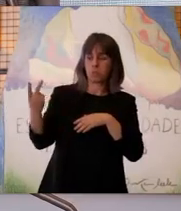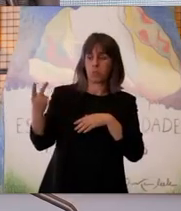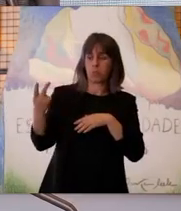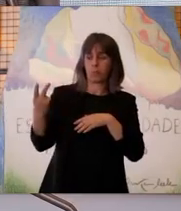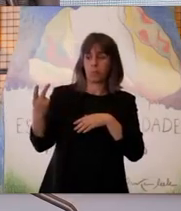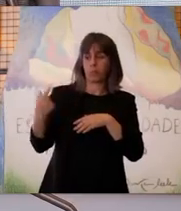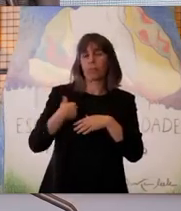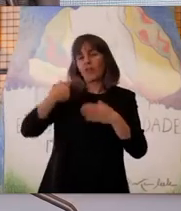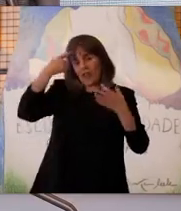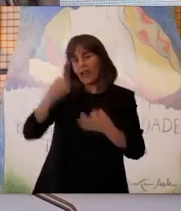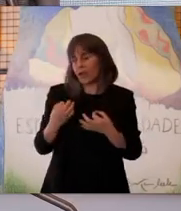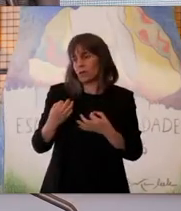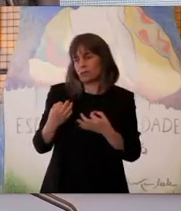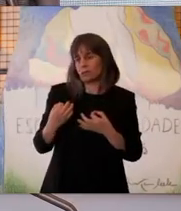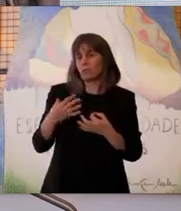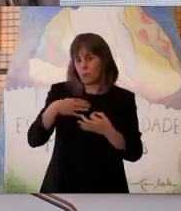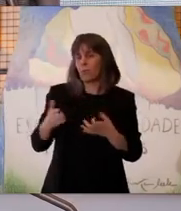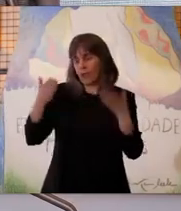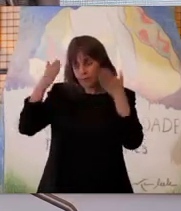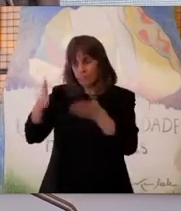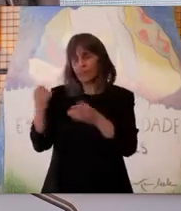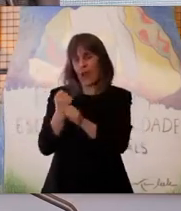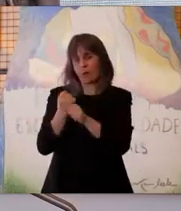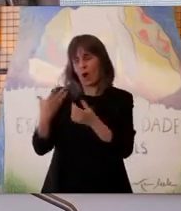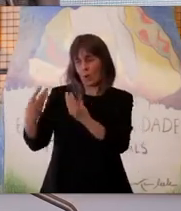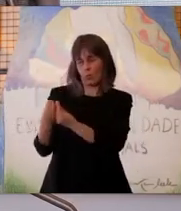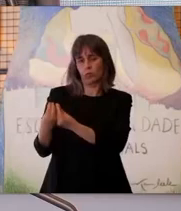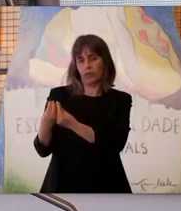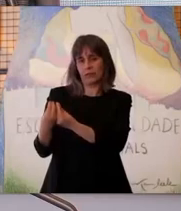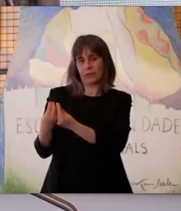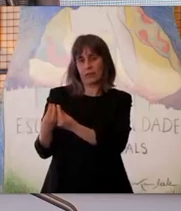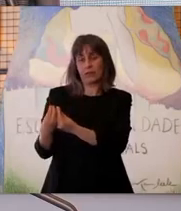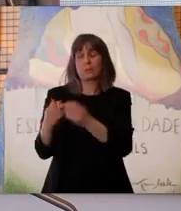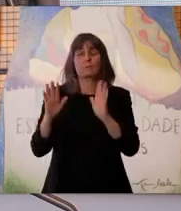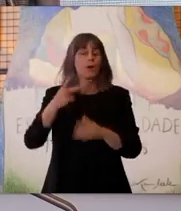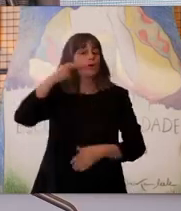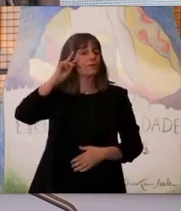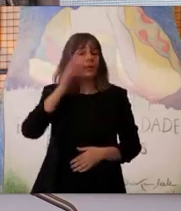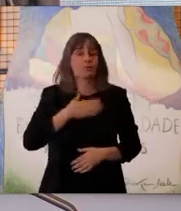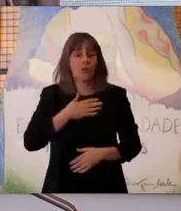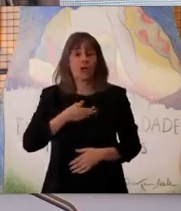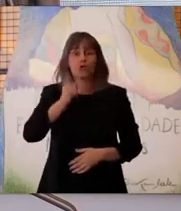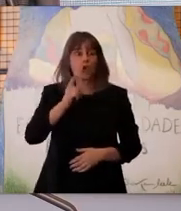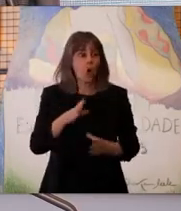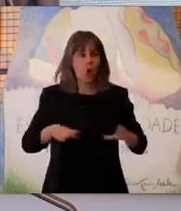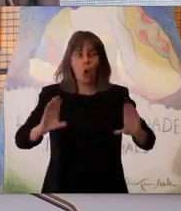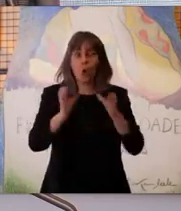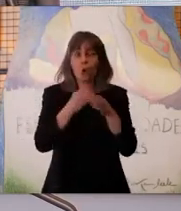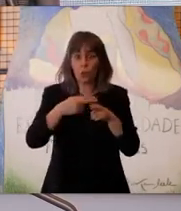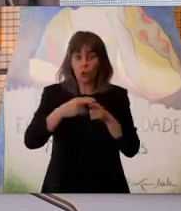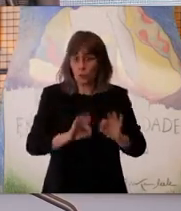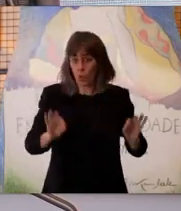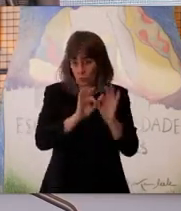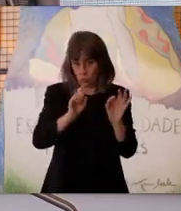hay hay mucho margen para trabajar y sin embargo la experiencia que sé que no es exclusiva de podemos digo porque es lo que he conocido es